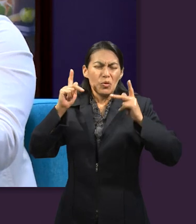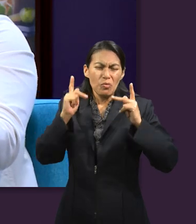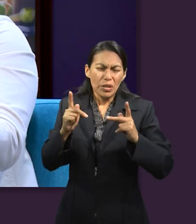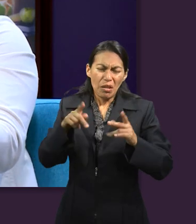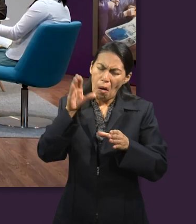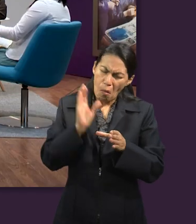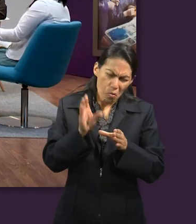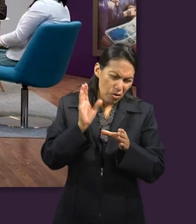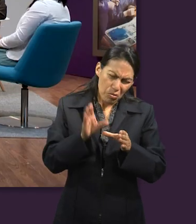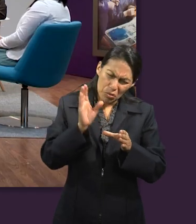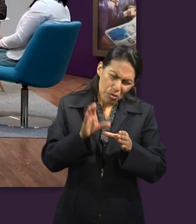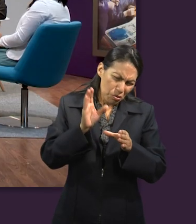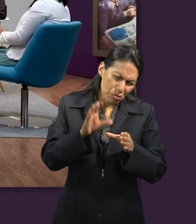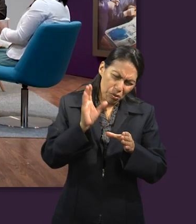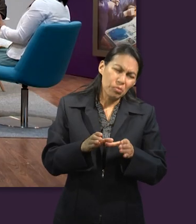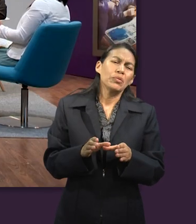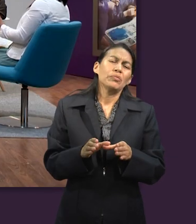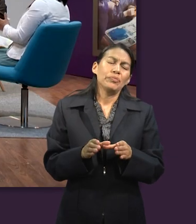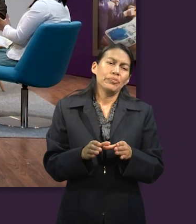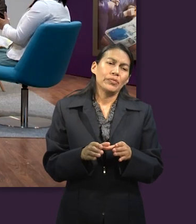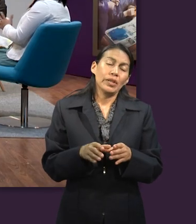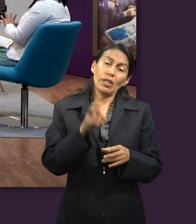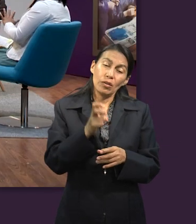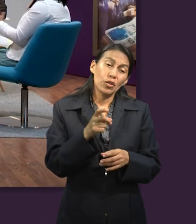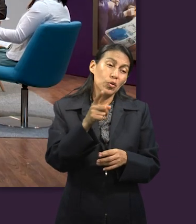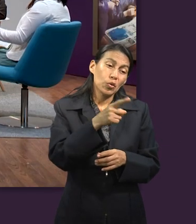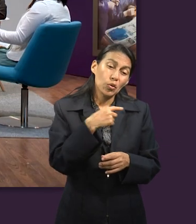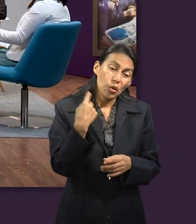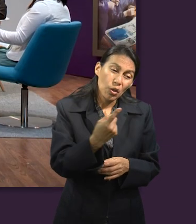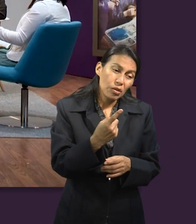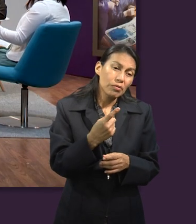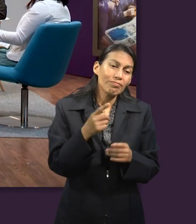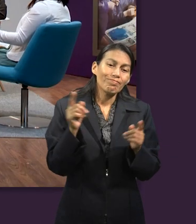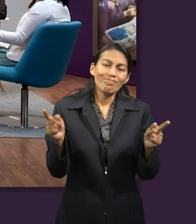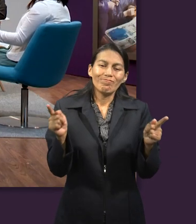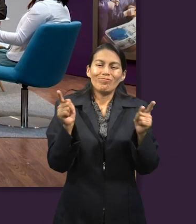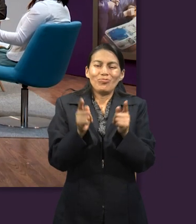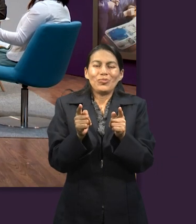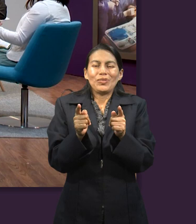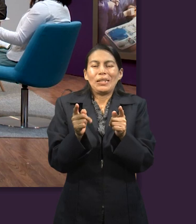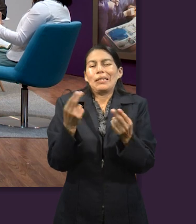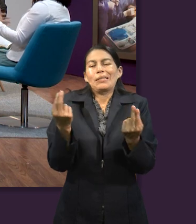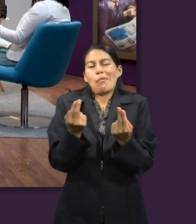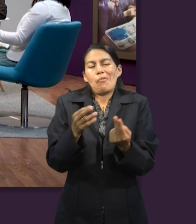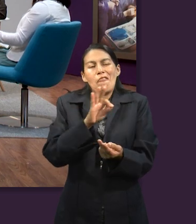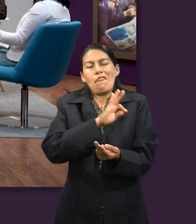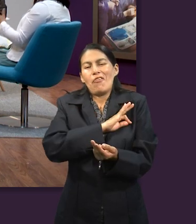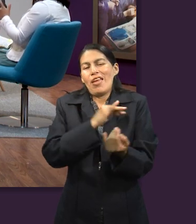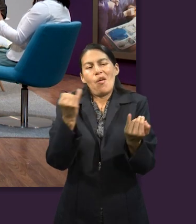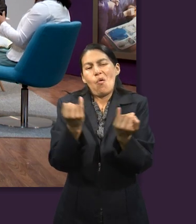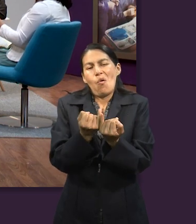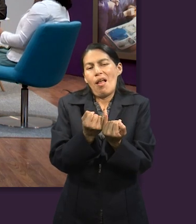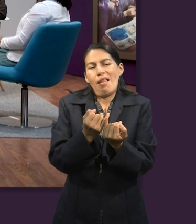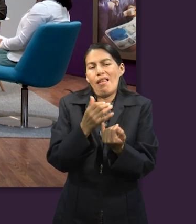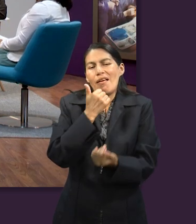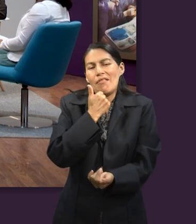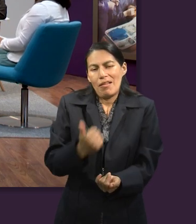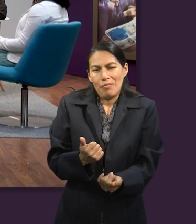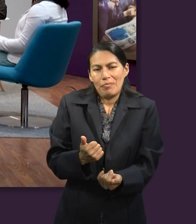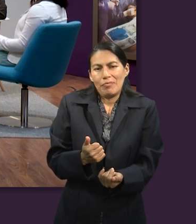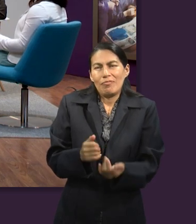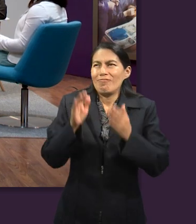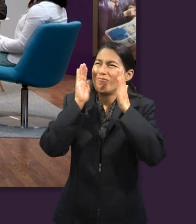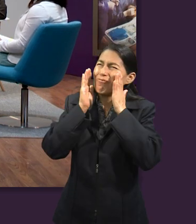están cumpliendo y yo creo que básicamente se resume en ser como abraham mantener nuestra fe en las promesas de díaz